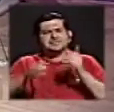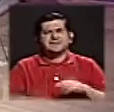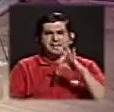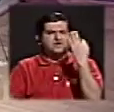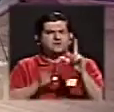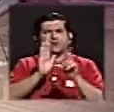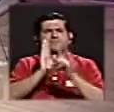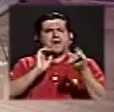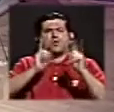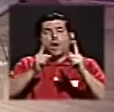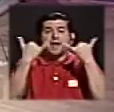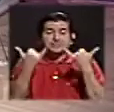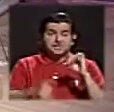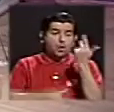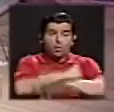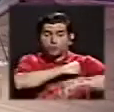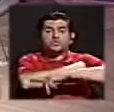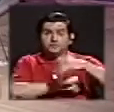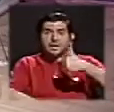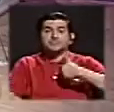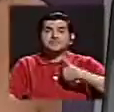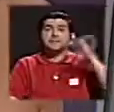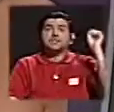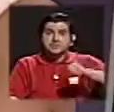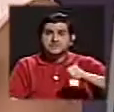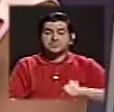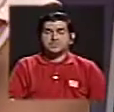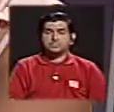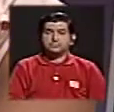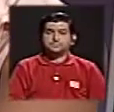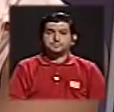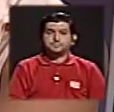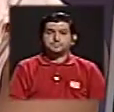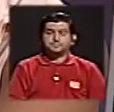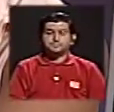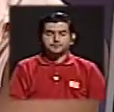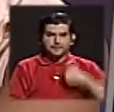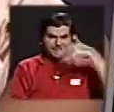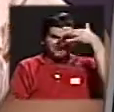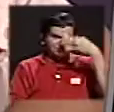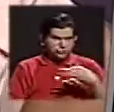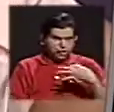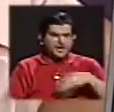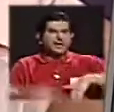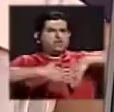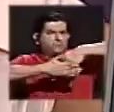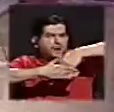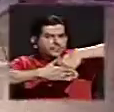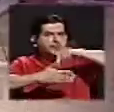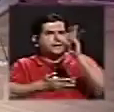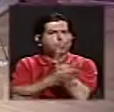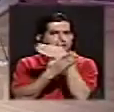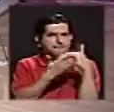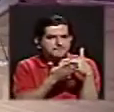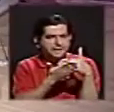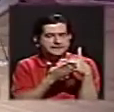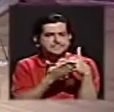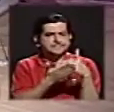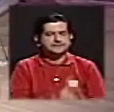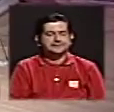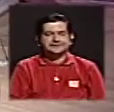legal que ya otros países han logrado alcanzar? Yo creo que nos lo impide, por una parte,